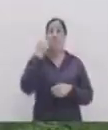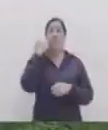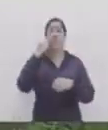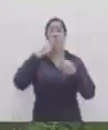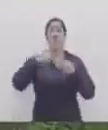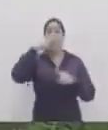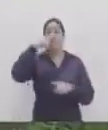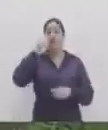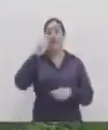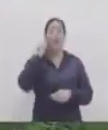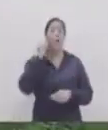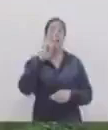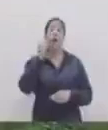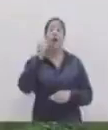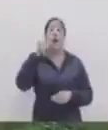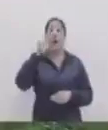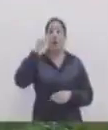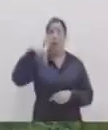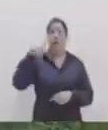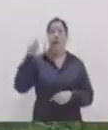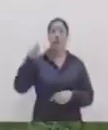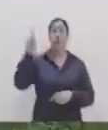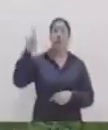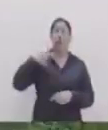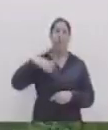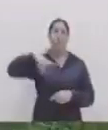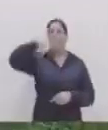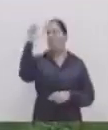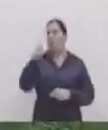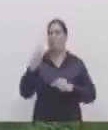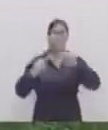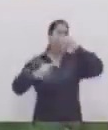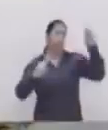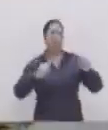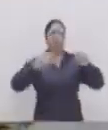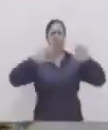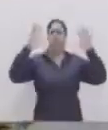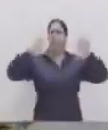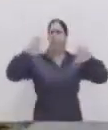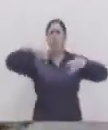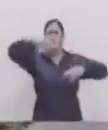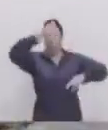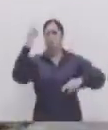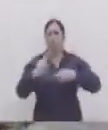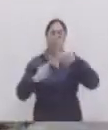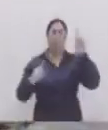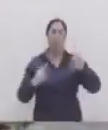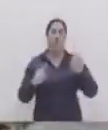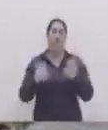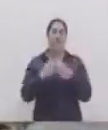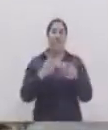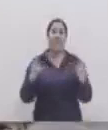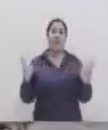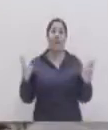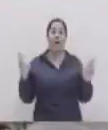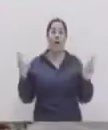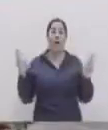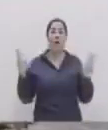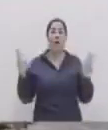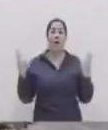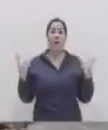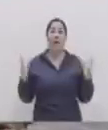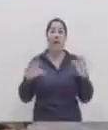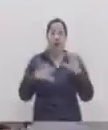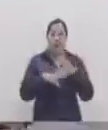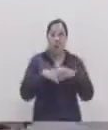ocurren tormentas de truenos. Este fenómeno hace que los cangrejos salgan a la superficie y en ese momento